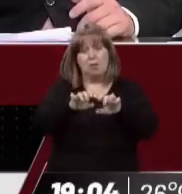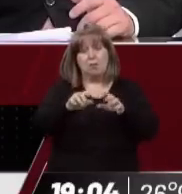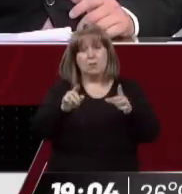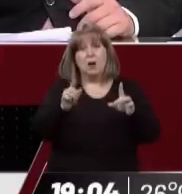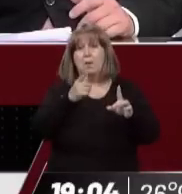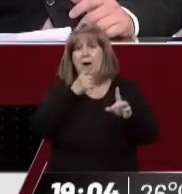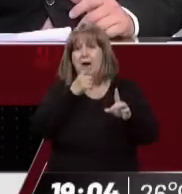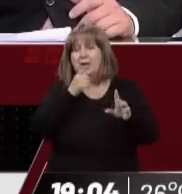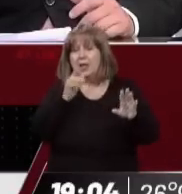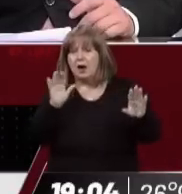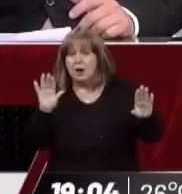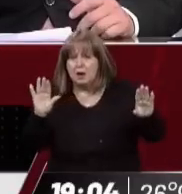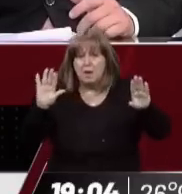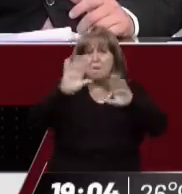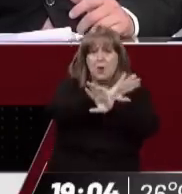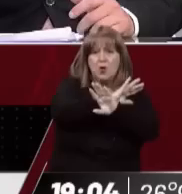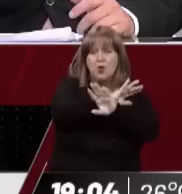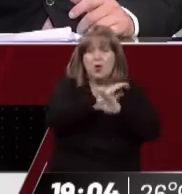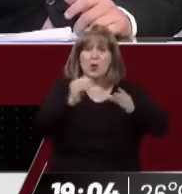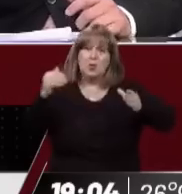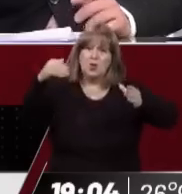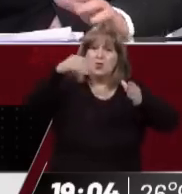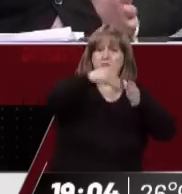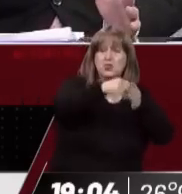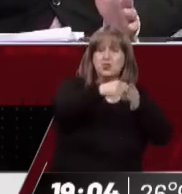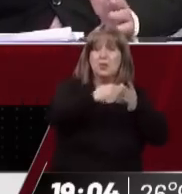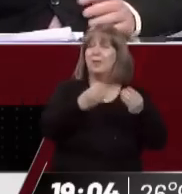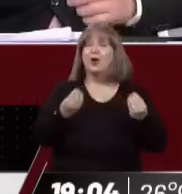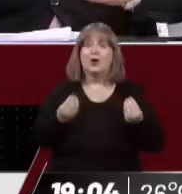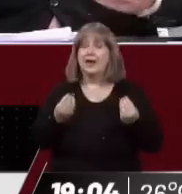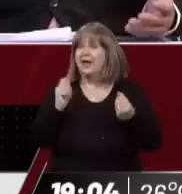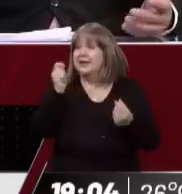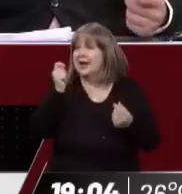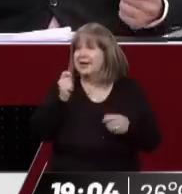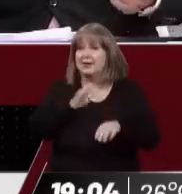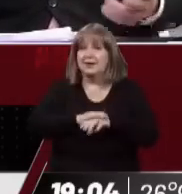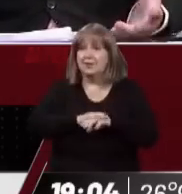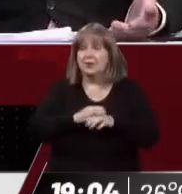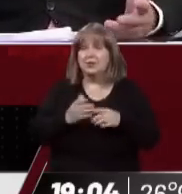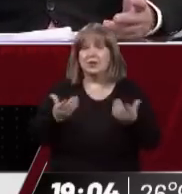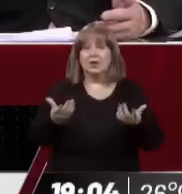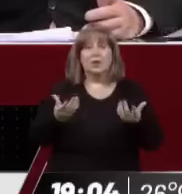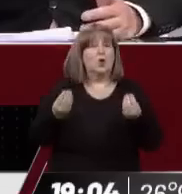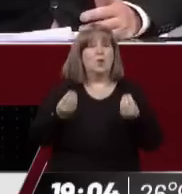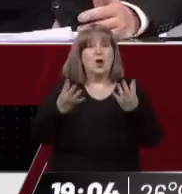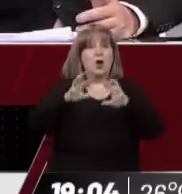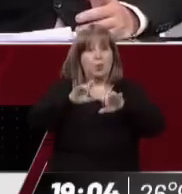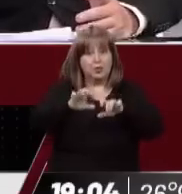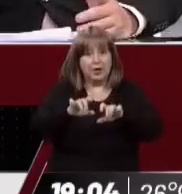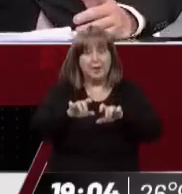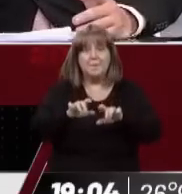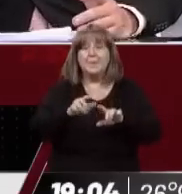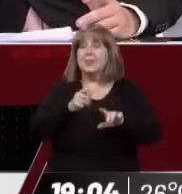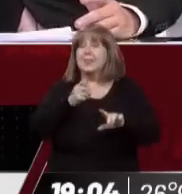hubo un error a la hora de acceder a la información un error cometido por quien por ello por eso lo que usaron por ti todo